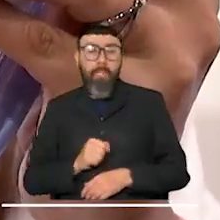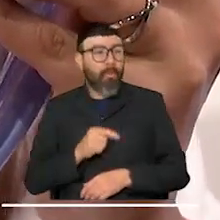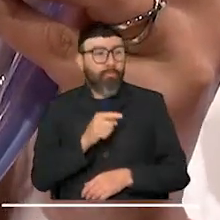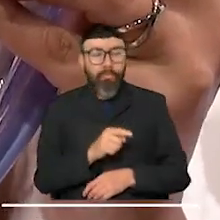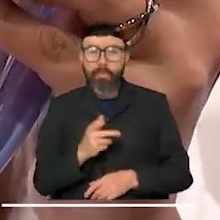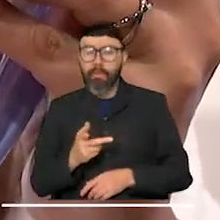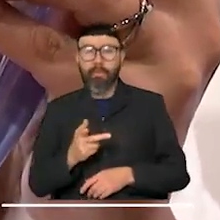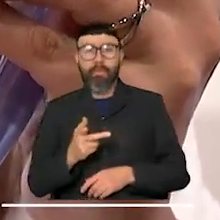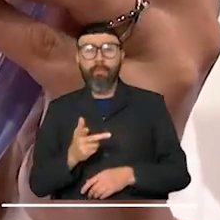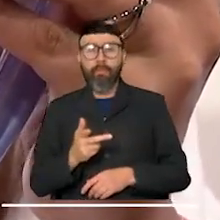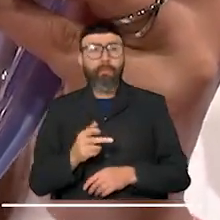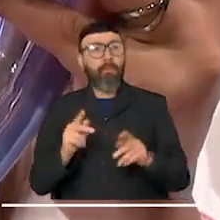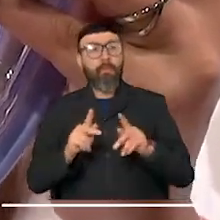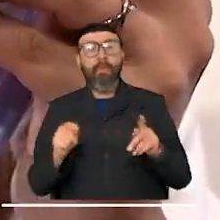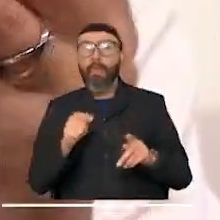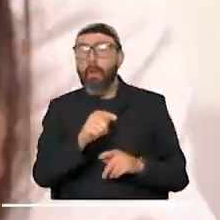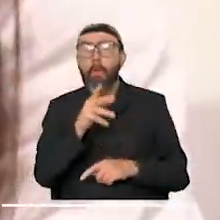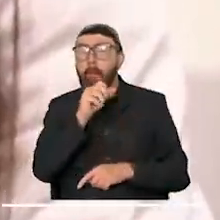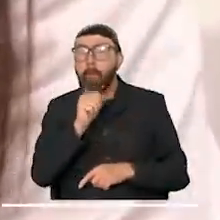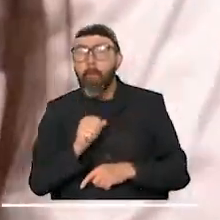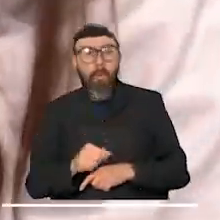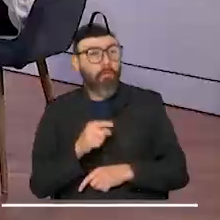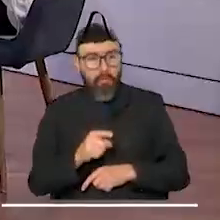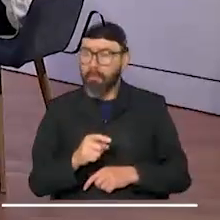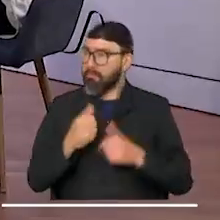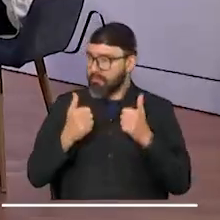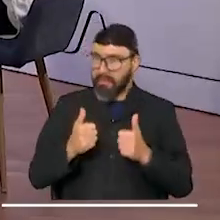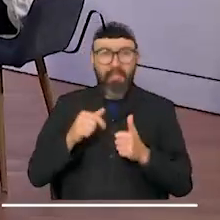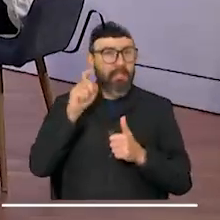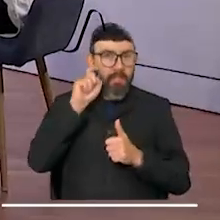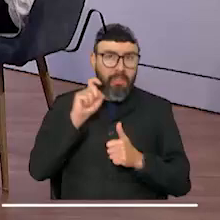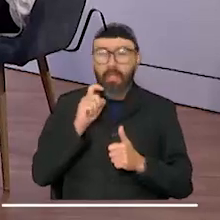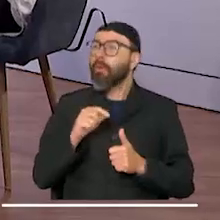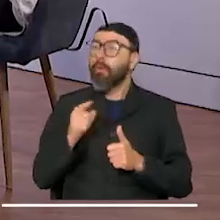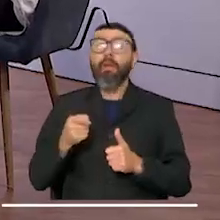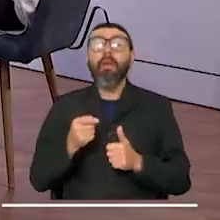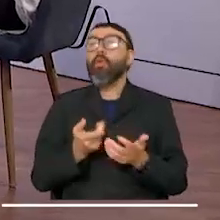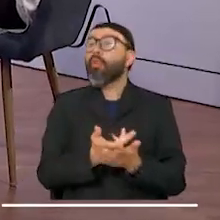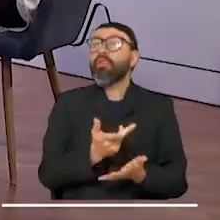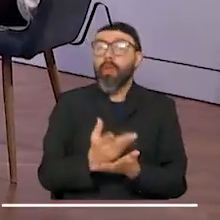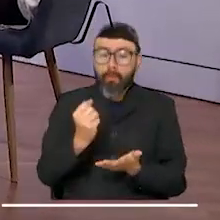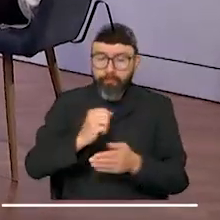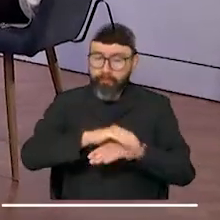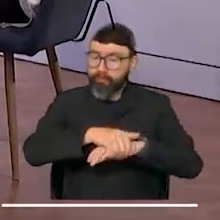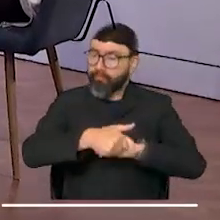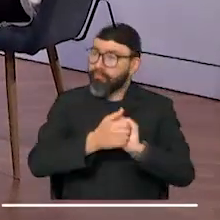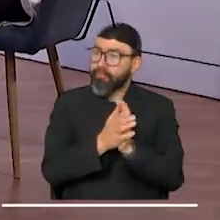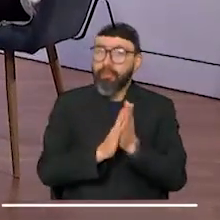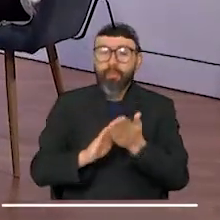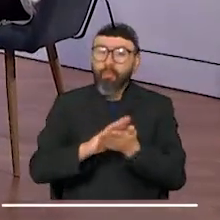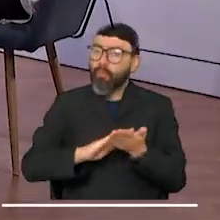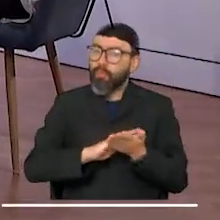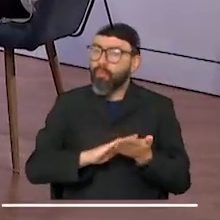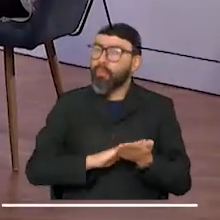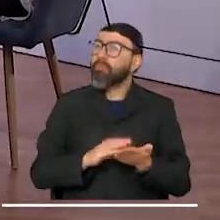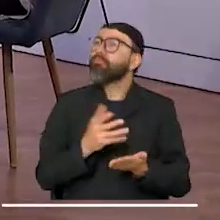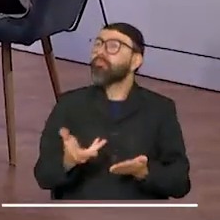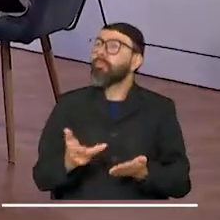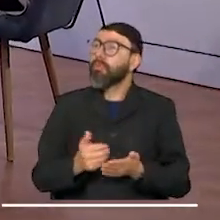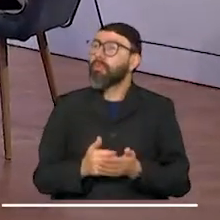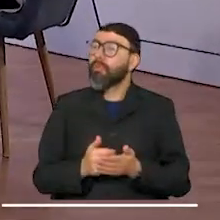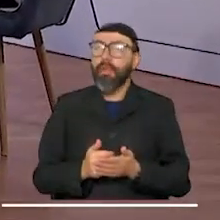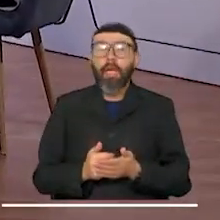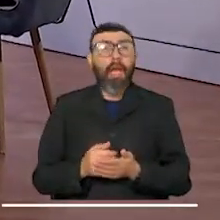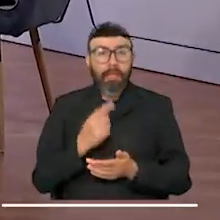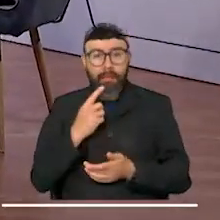envejecidos de los envejecientes tenemos buen sexo bueno había alguna de pronto el corrector pero sí es sobre la crema